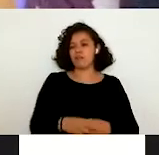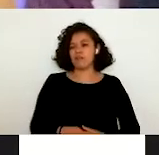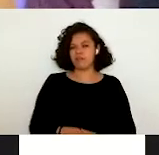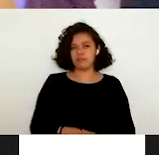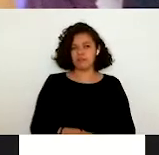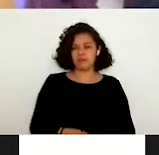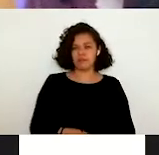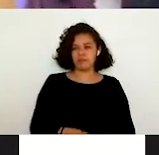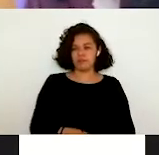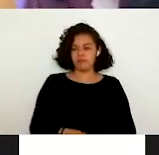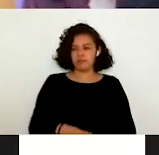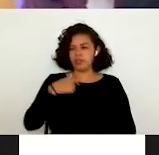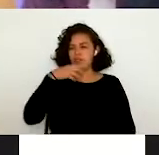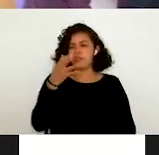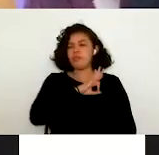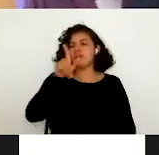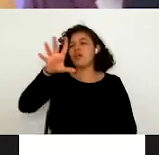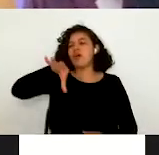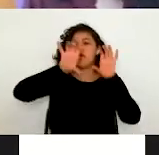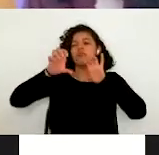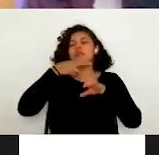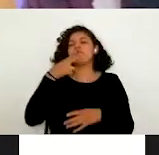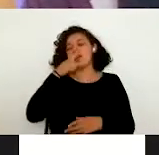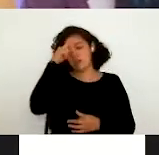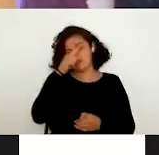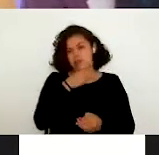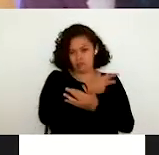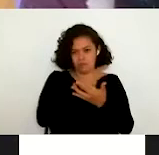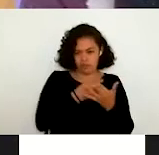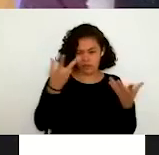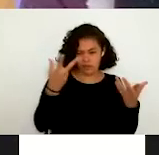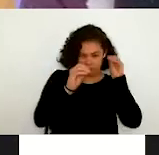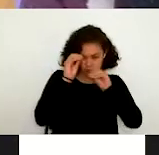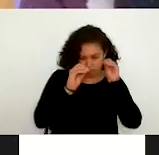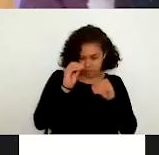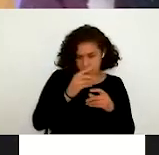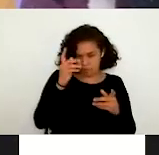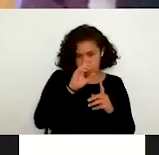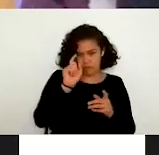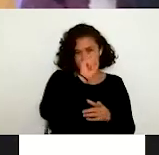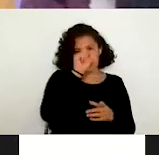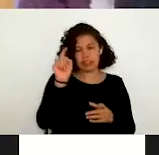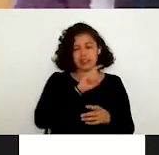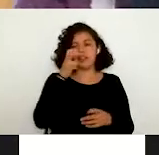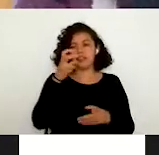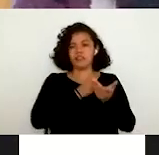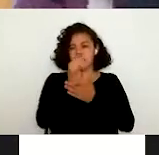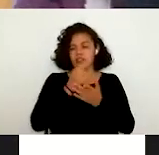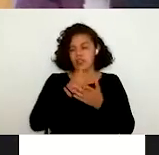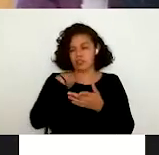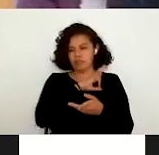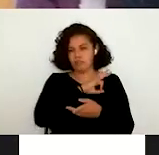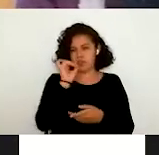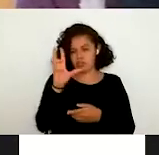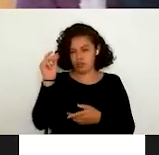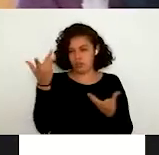les pida que usen la computadora, que usen programas. Todo eso va a ir determinando qué actividades puedo o no